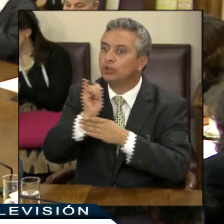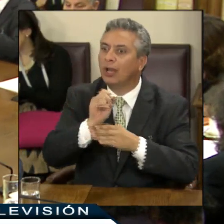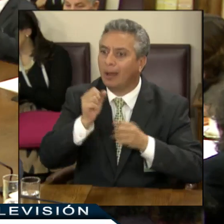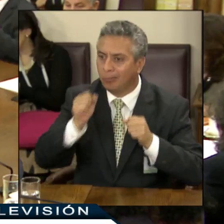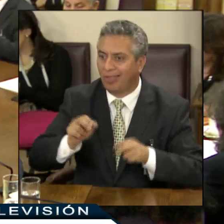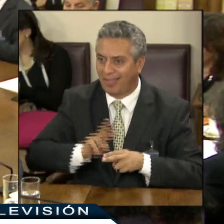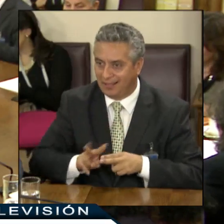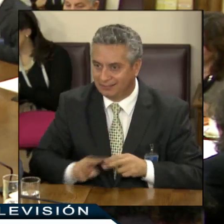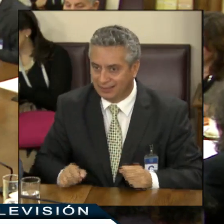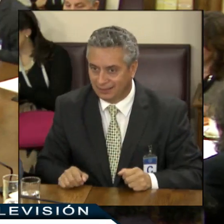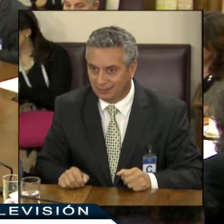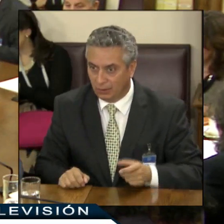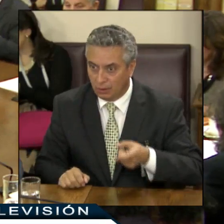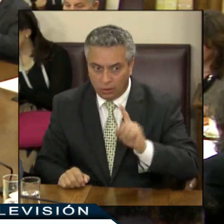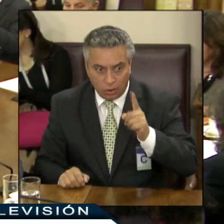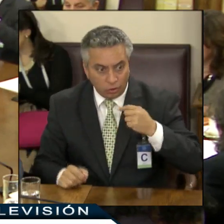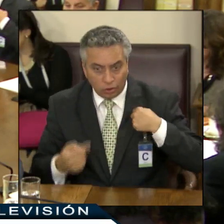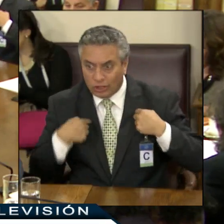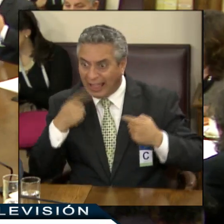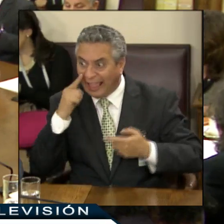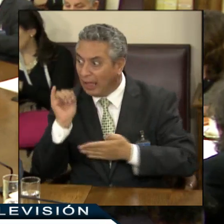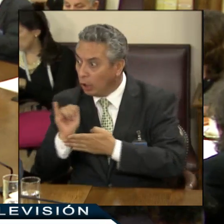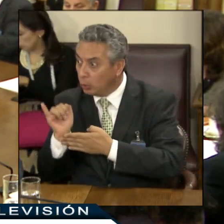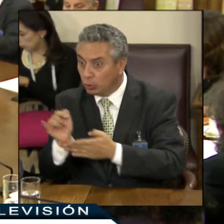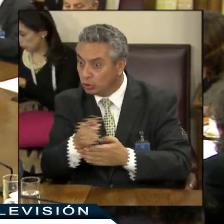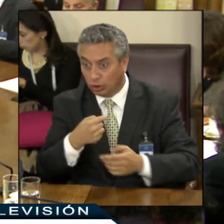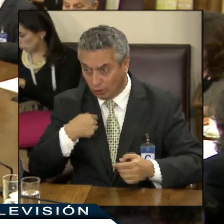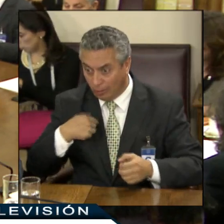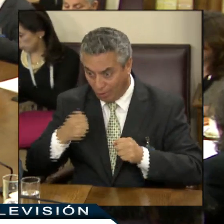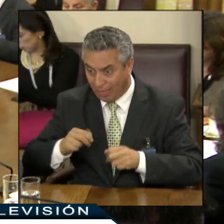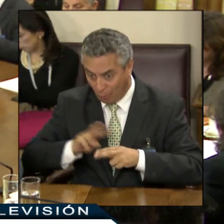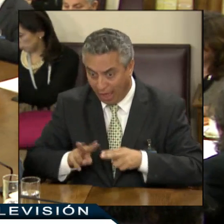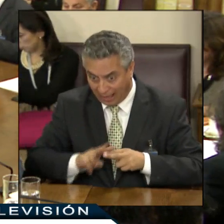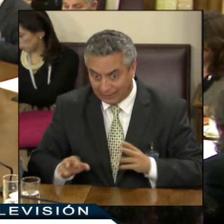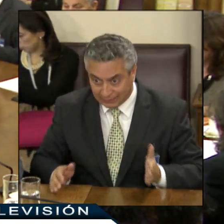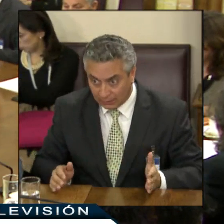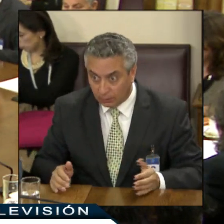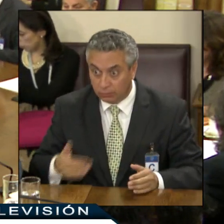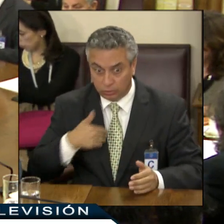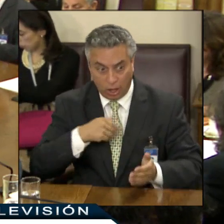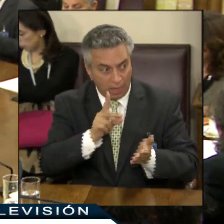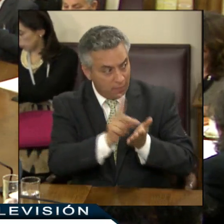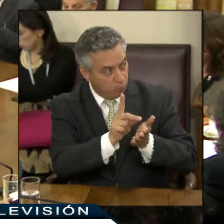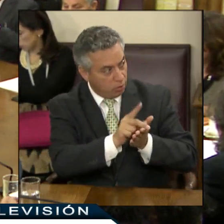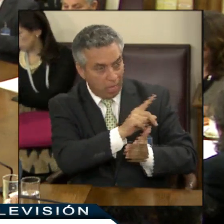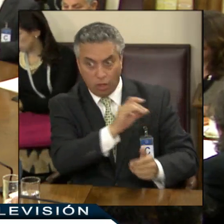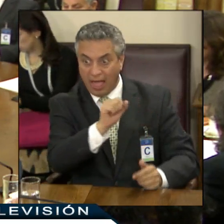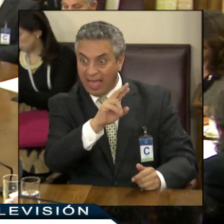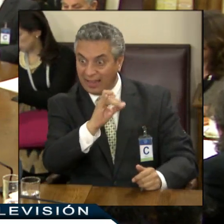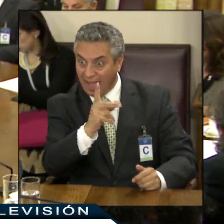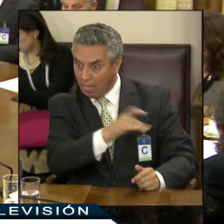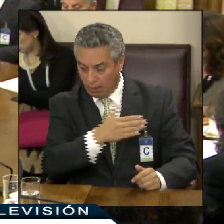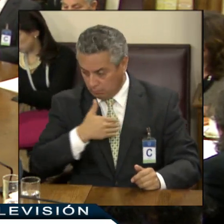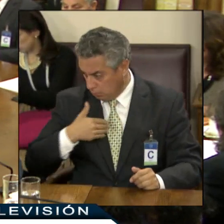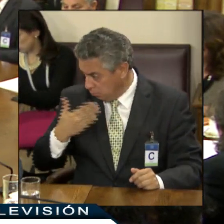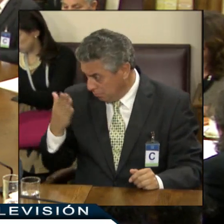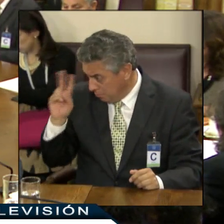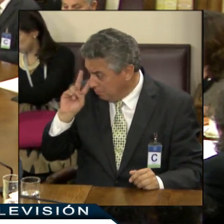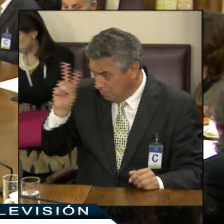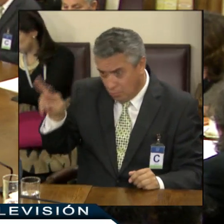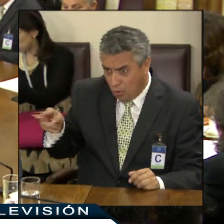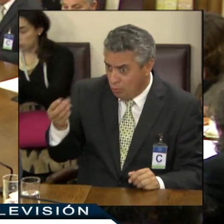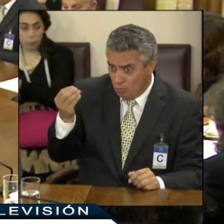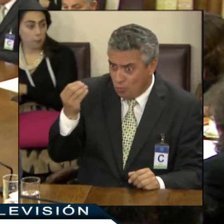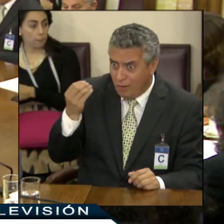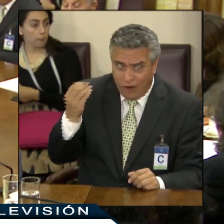no o con nosotros como institución aquí podamos hacer yo del diputado arriagada no solo tengo la mejor opinión Yo lo